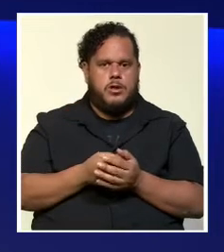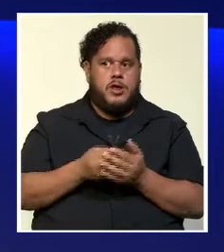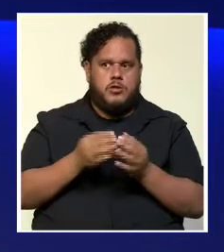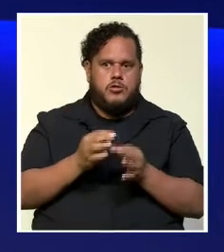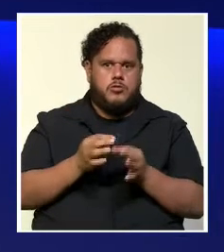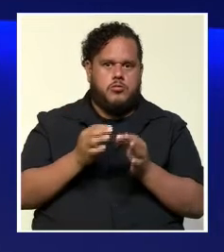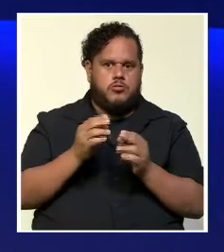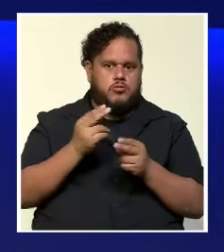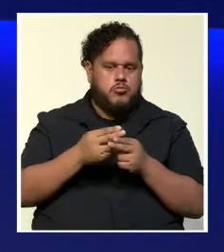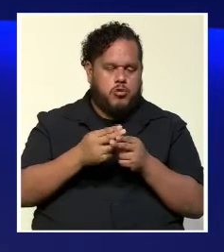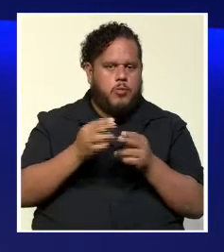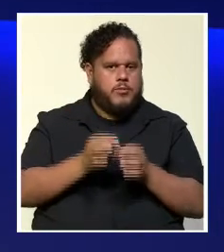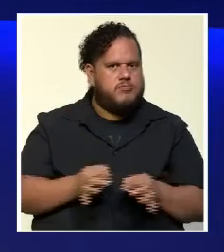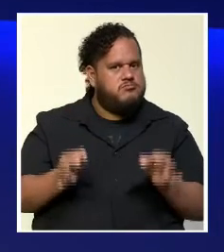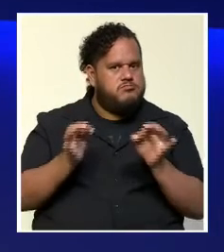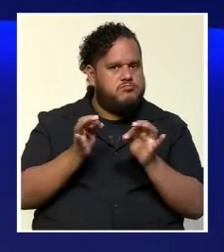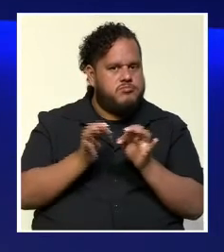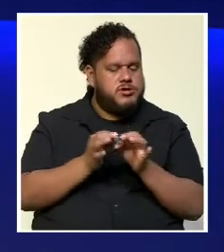potente.